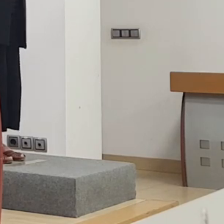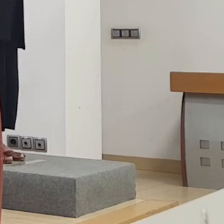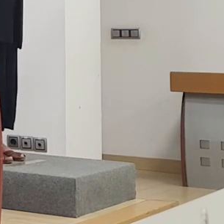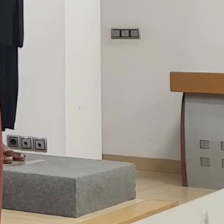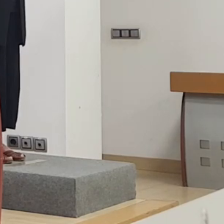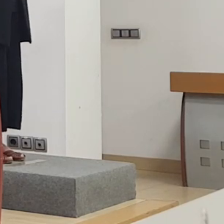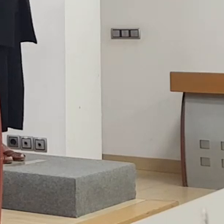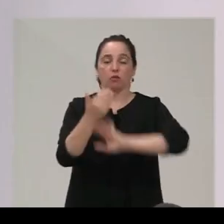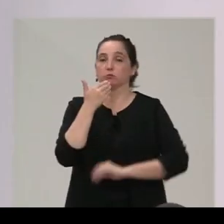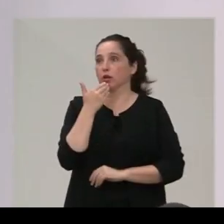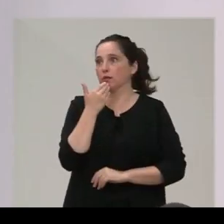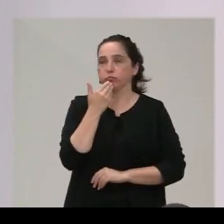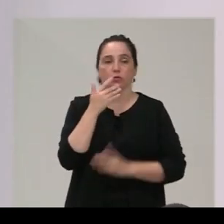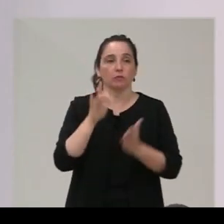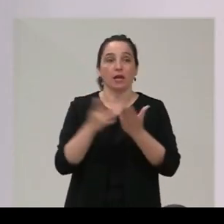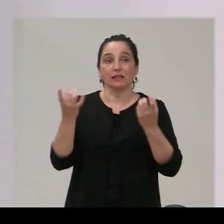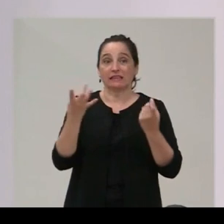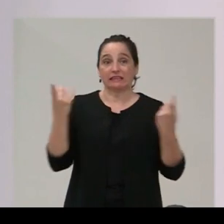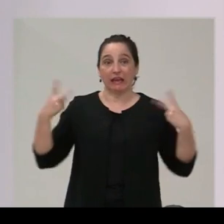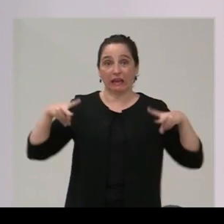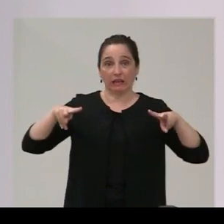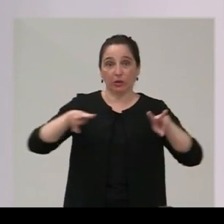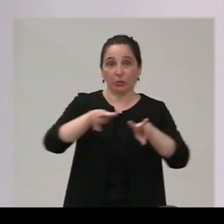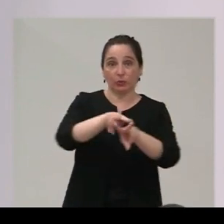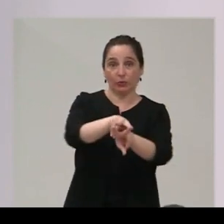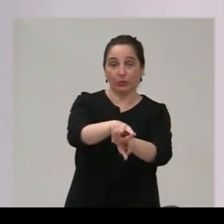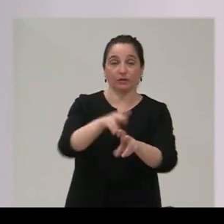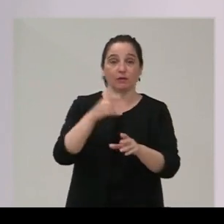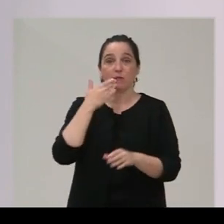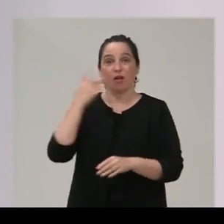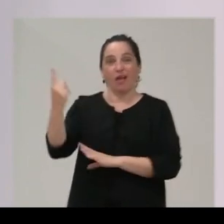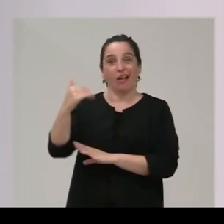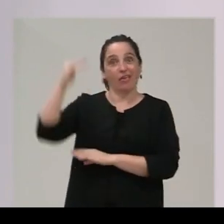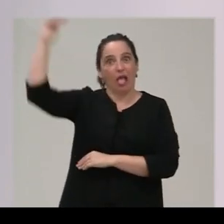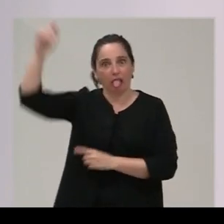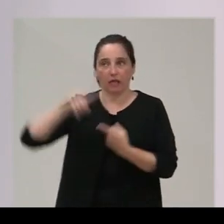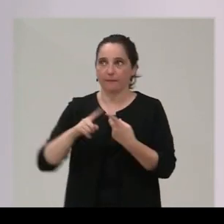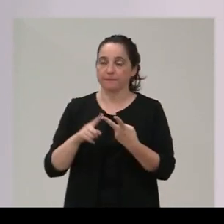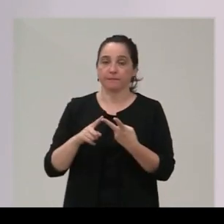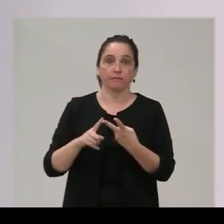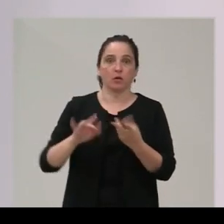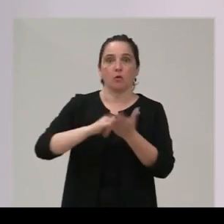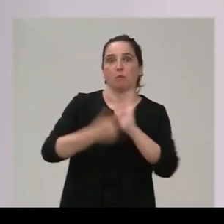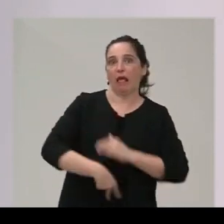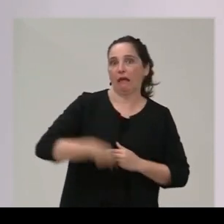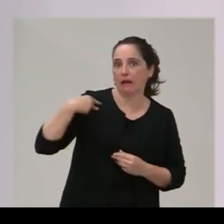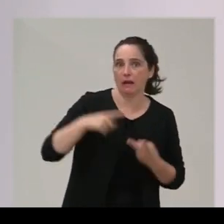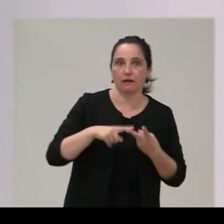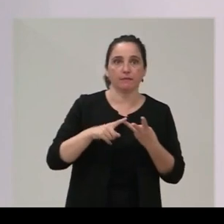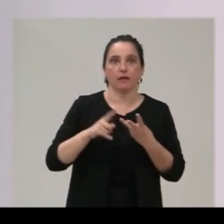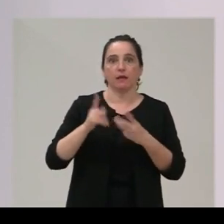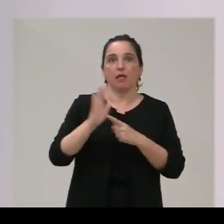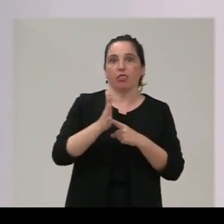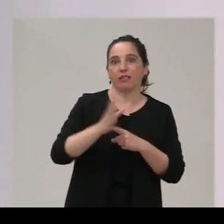transformadores como es pues la reordenación ferroviaria como es el cabildo como son urbanísticos plan general parque